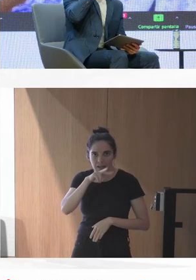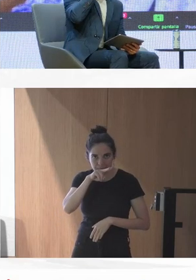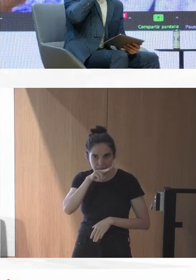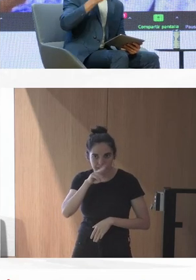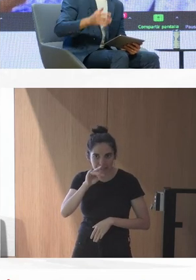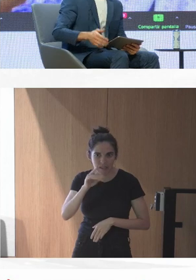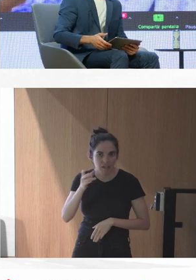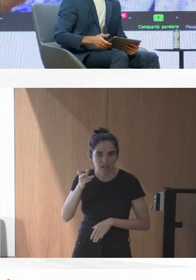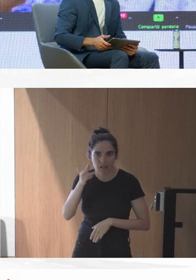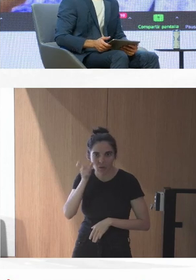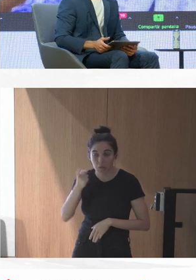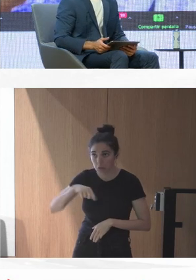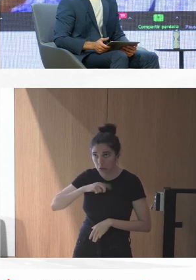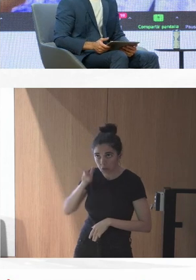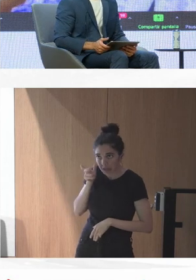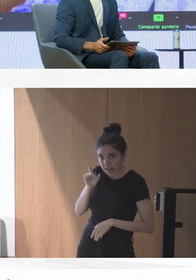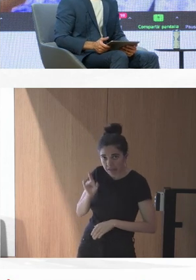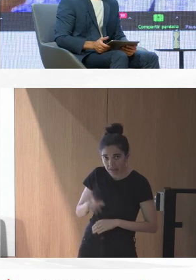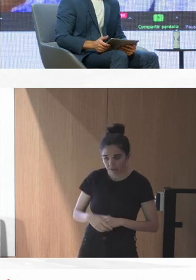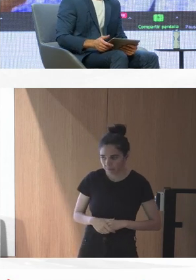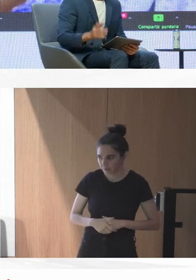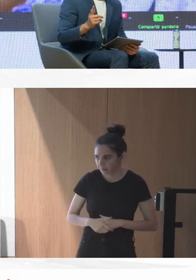¿Nosotros sí oímos a Roxana?